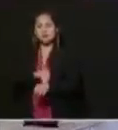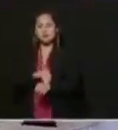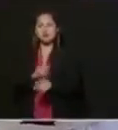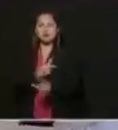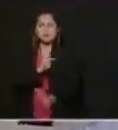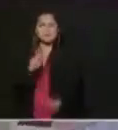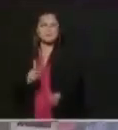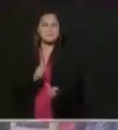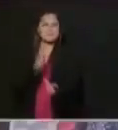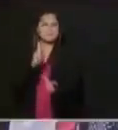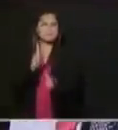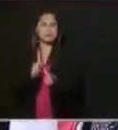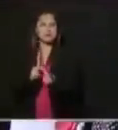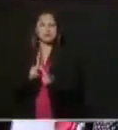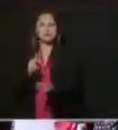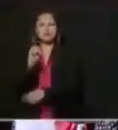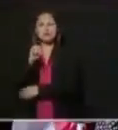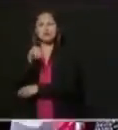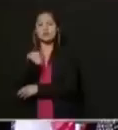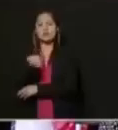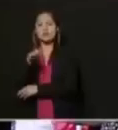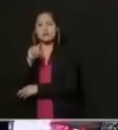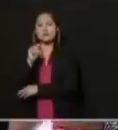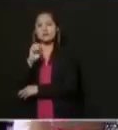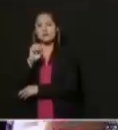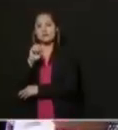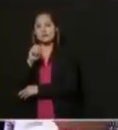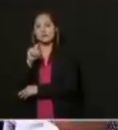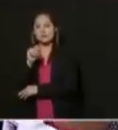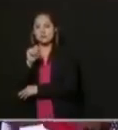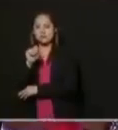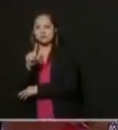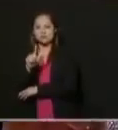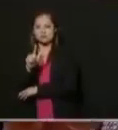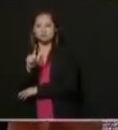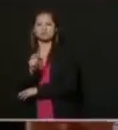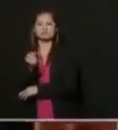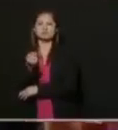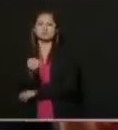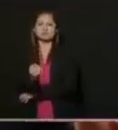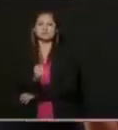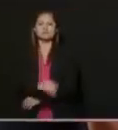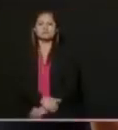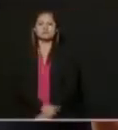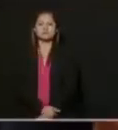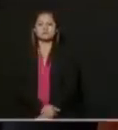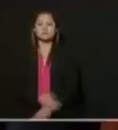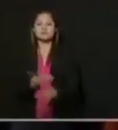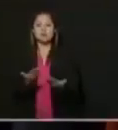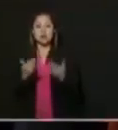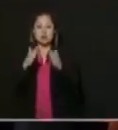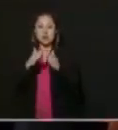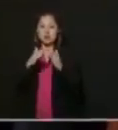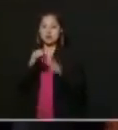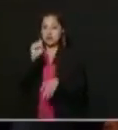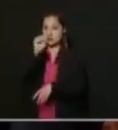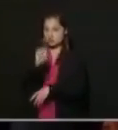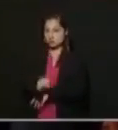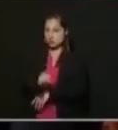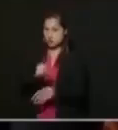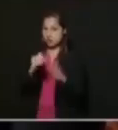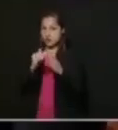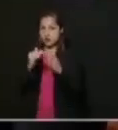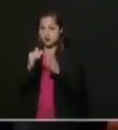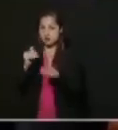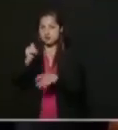de ser perfectos. Ometeón. Que así sea. Y así, ajá, entonces así el sur es la casa de los ancestros, los que se fueron, el norte. La norte y